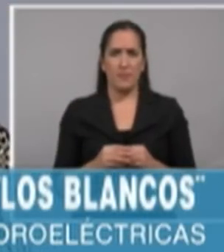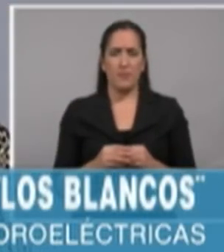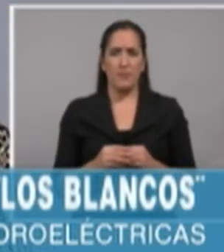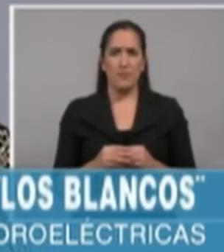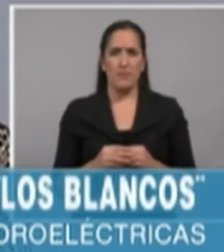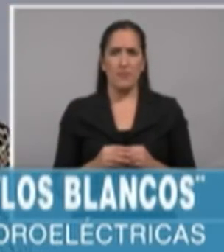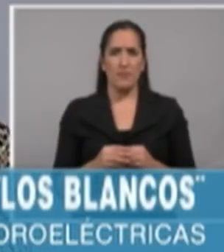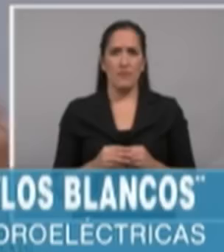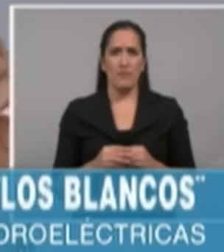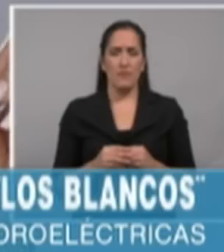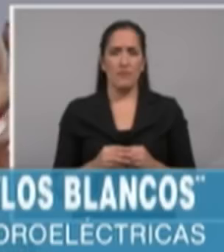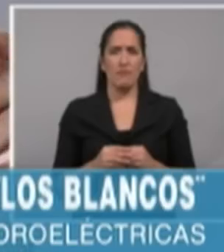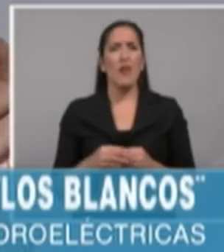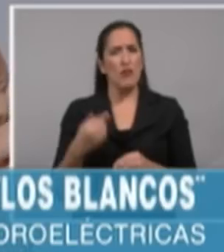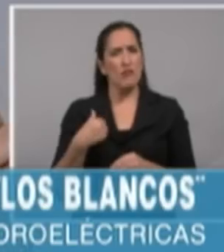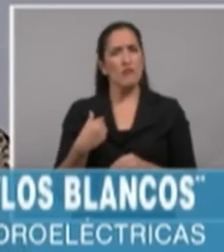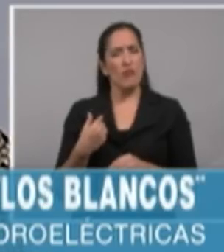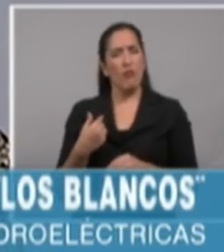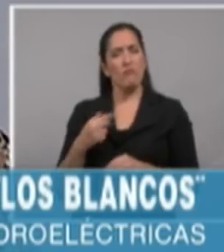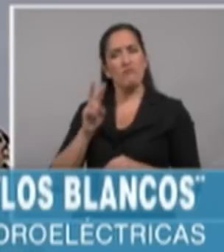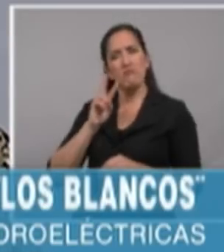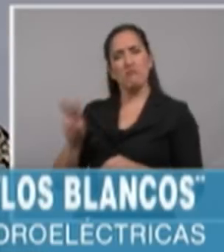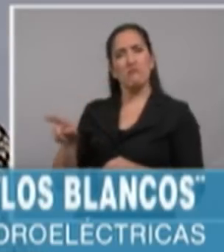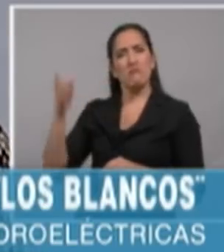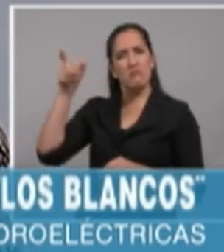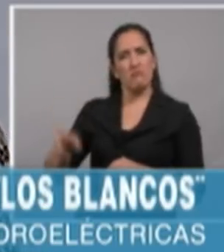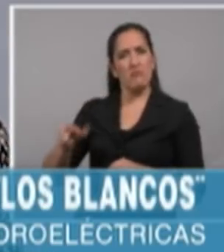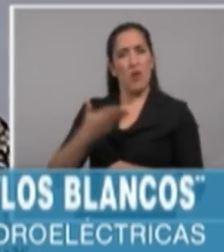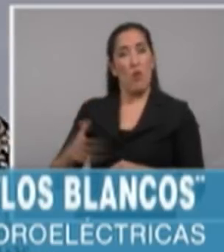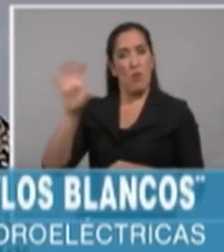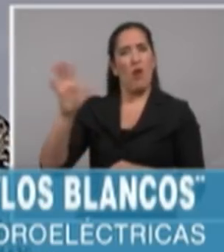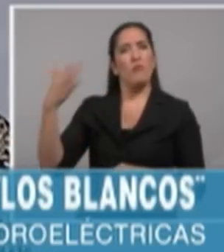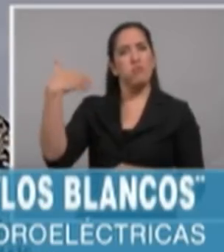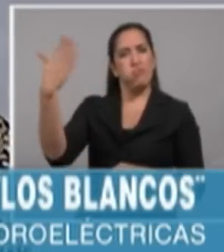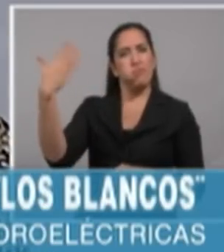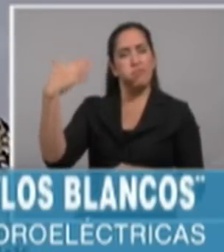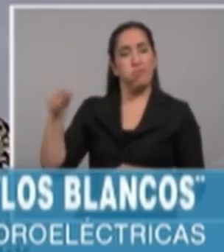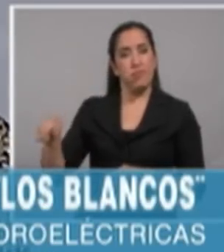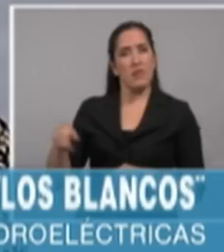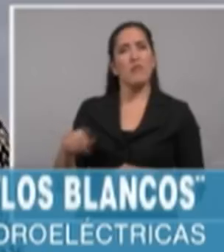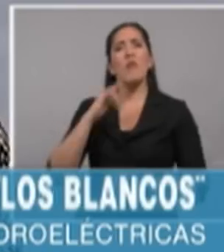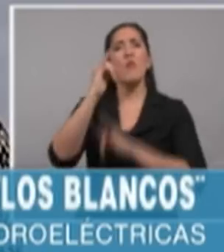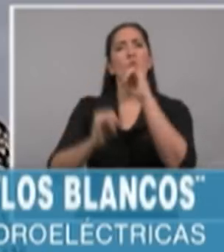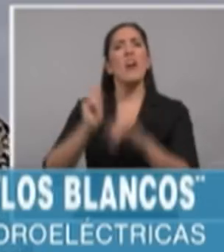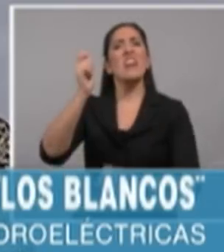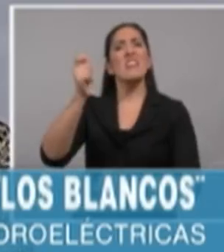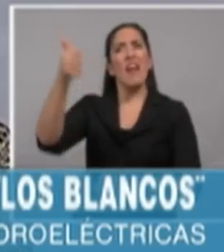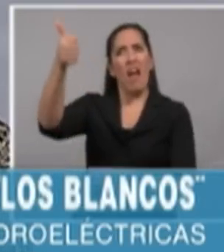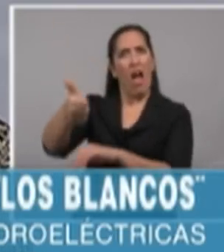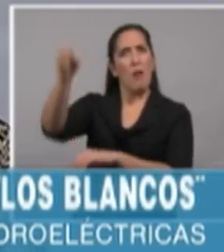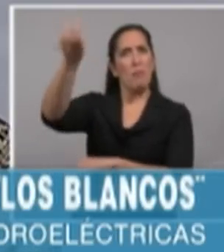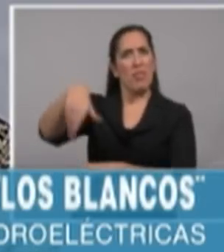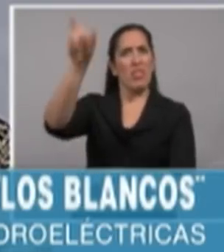recién, cuando Paco comentaba la presencia de quienes hace décadas, allá por